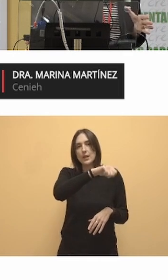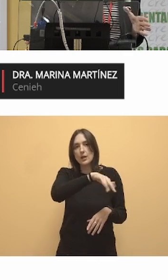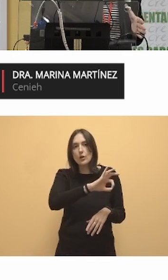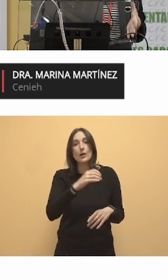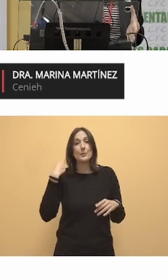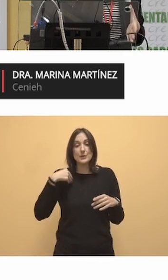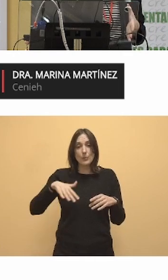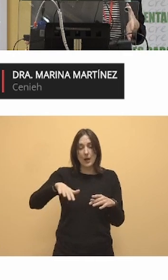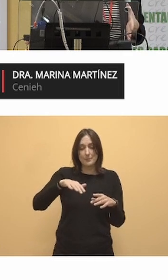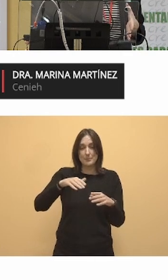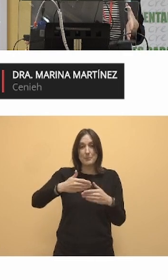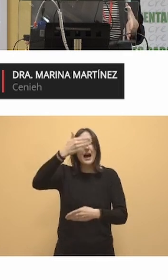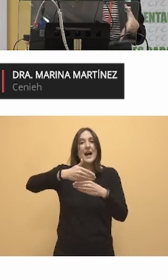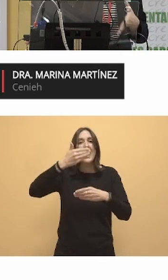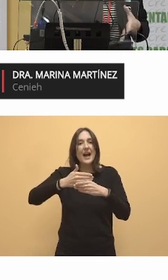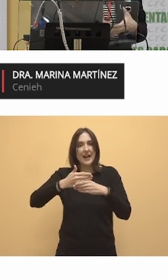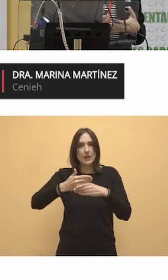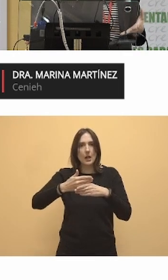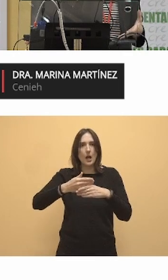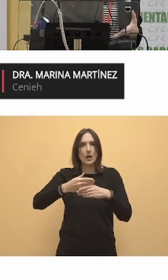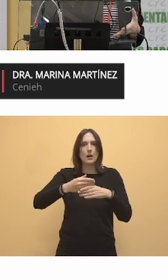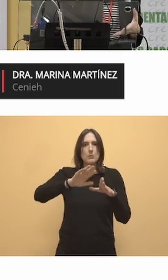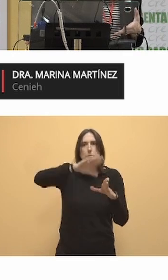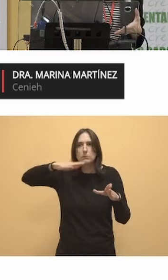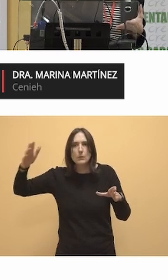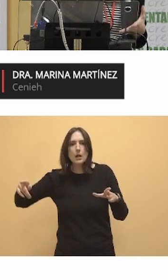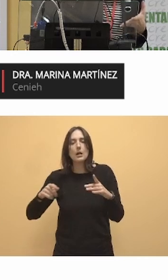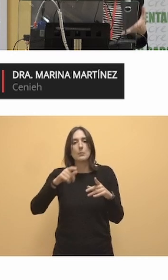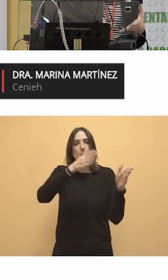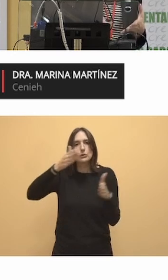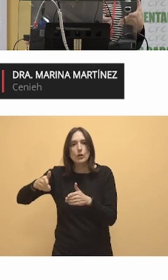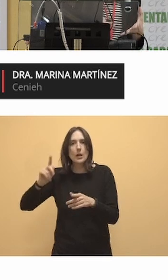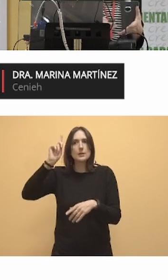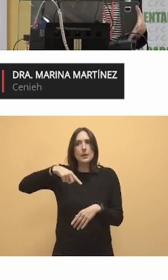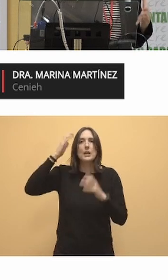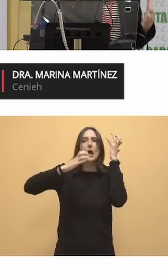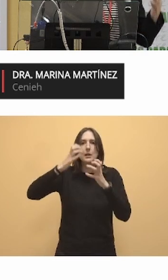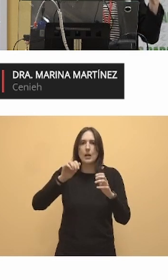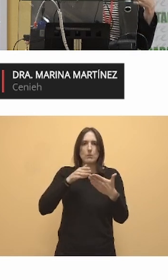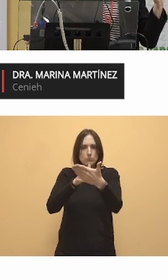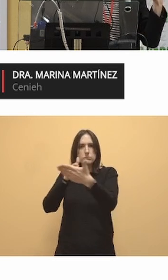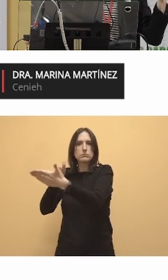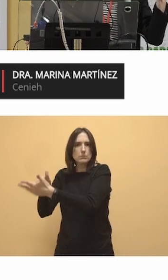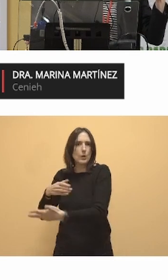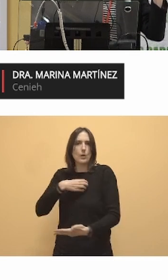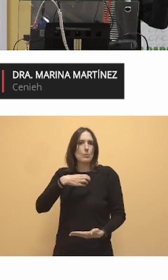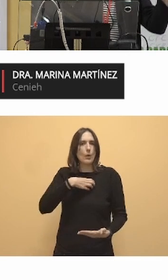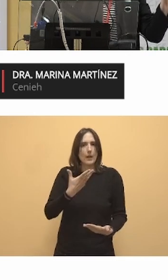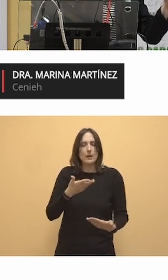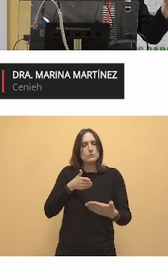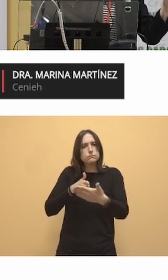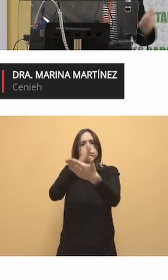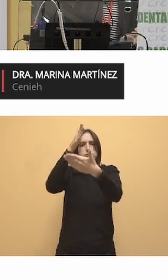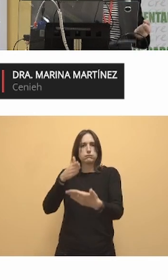geográfica se vio plasmada no solo para los homínidos, sino para muchas migraciones de animales que se les impidió